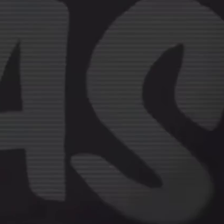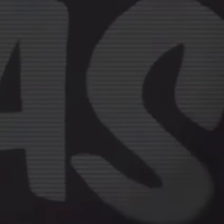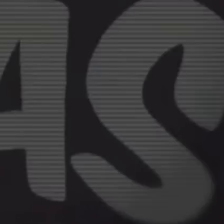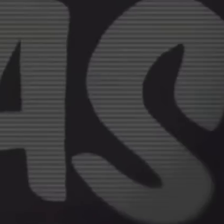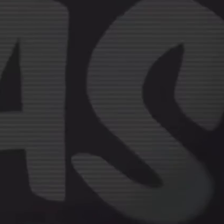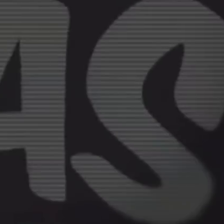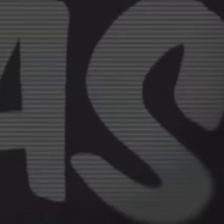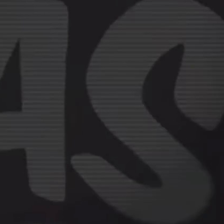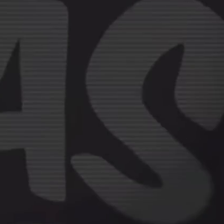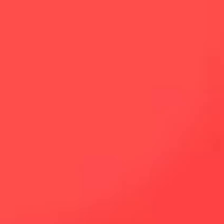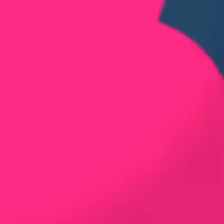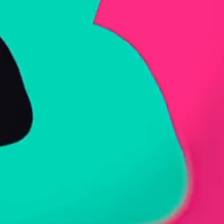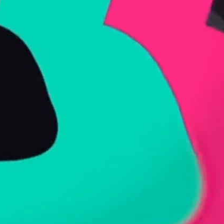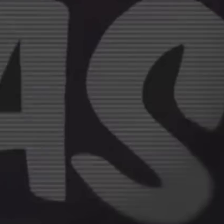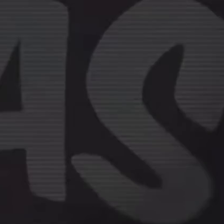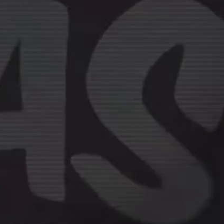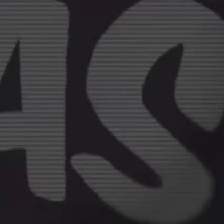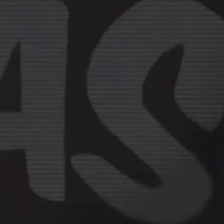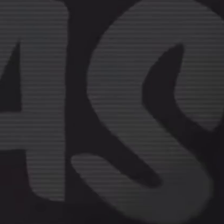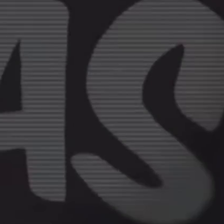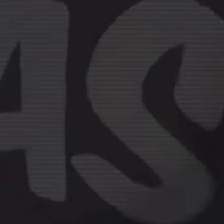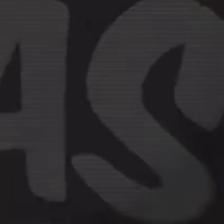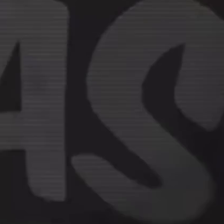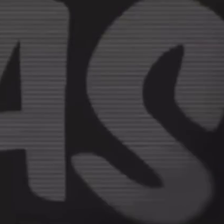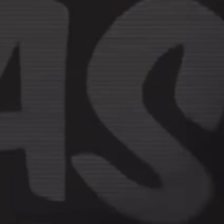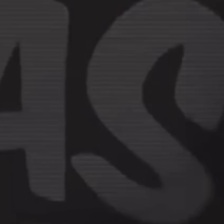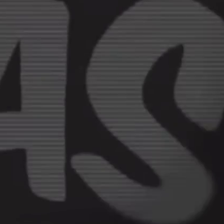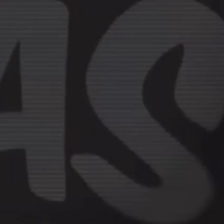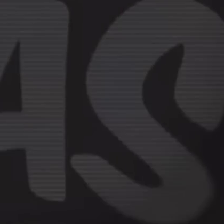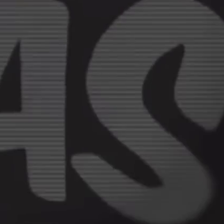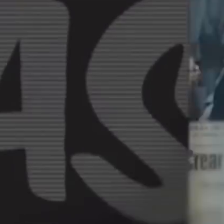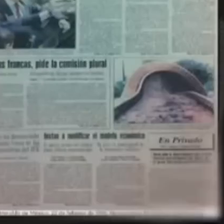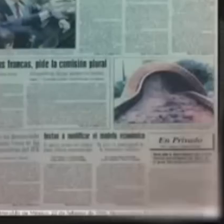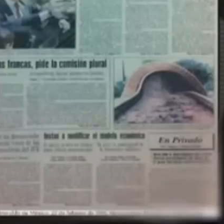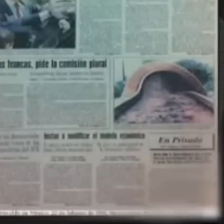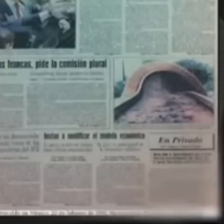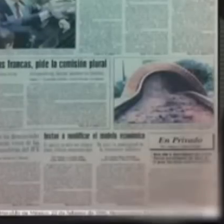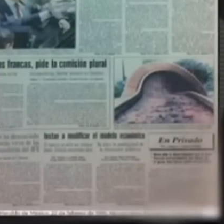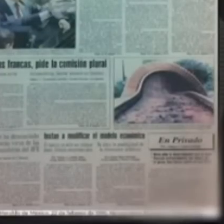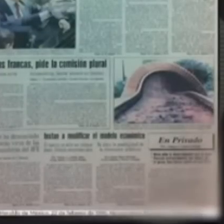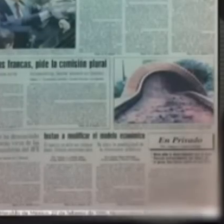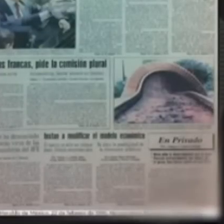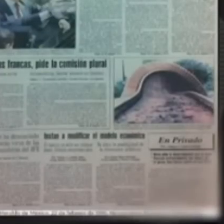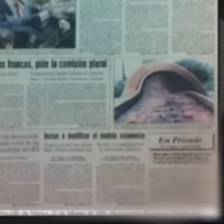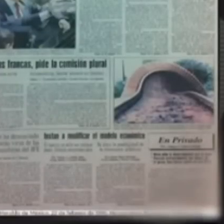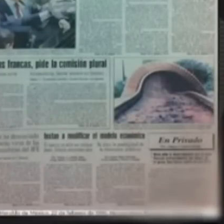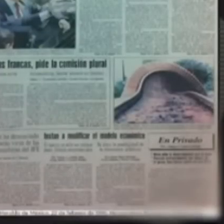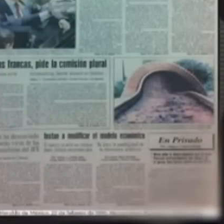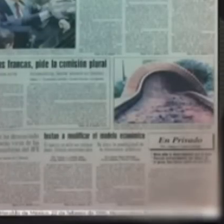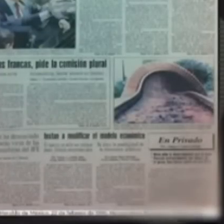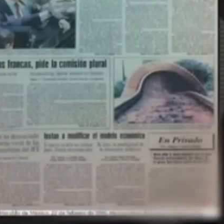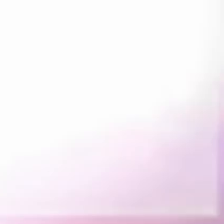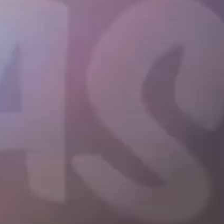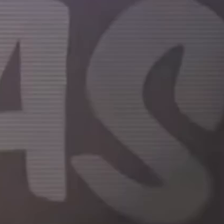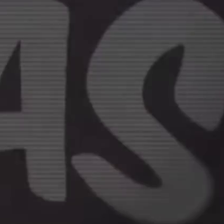que pasaron 11 años en la cárcel. 4. Las privatizaciones de Zedillo, el despojo a todas y todos los mexicanos. Ernesto Zedillo continuó